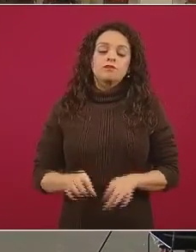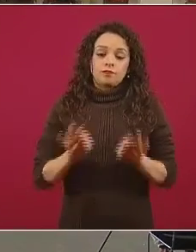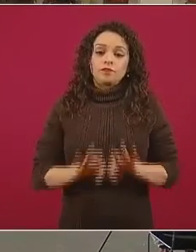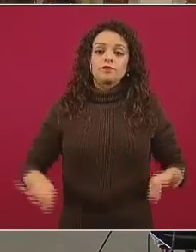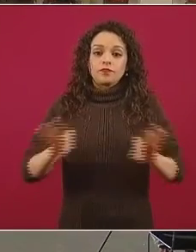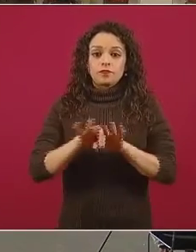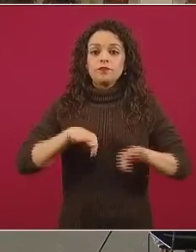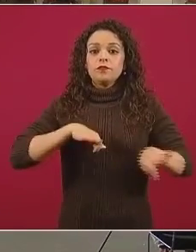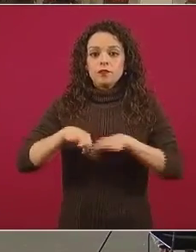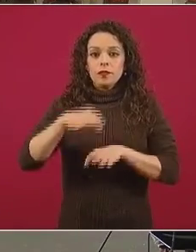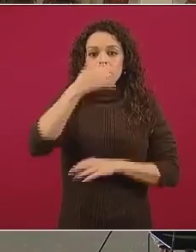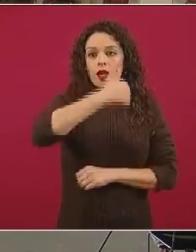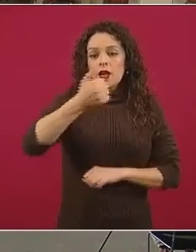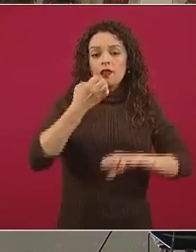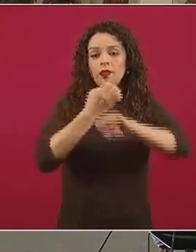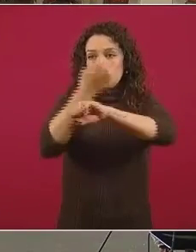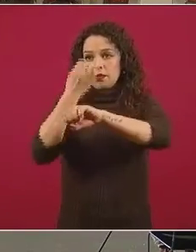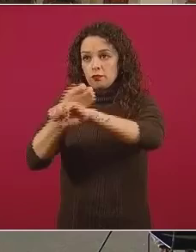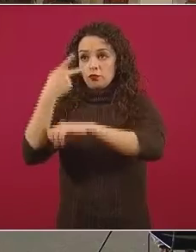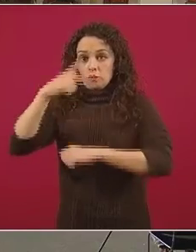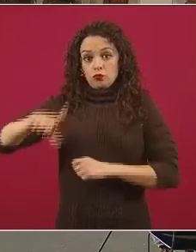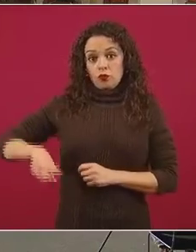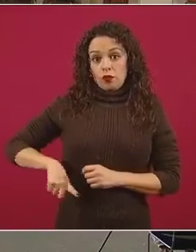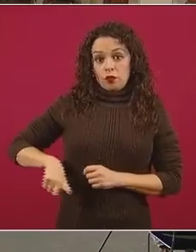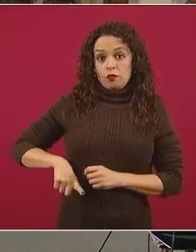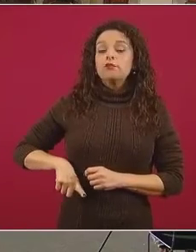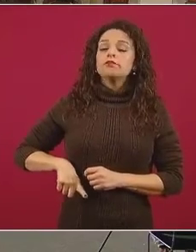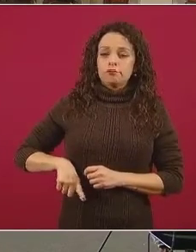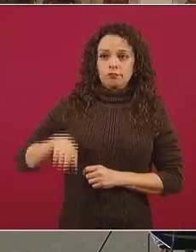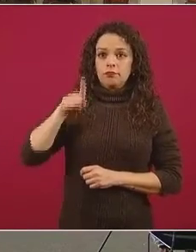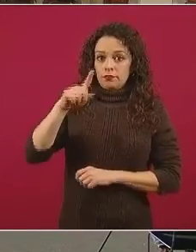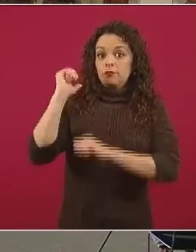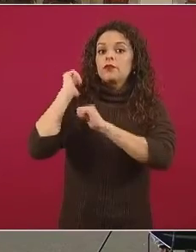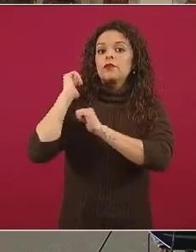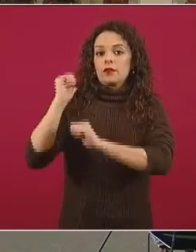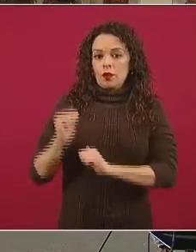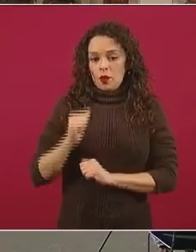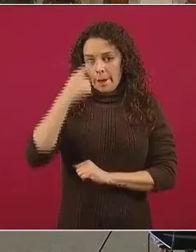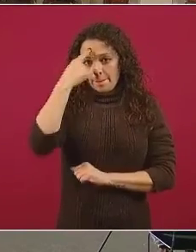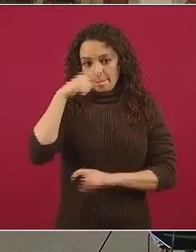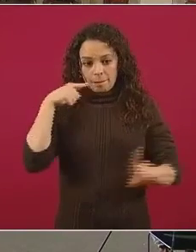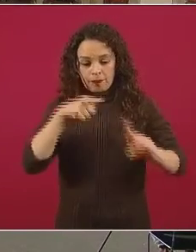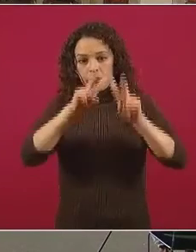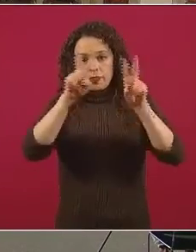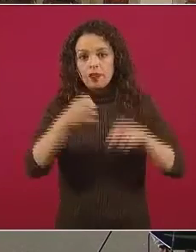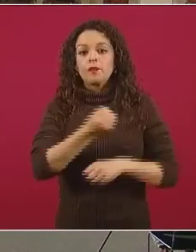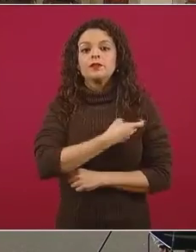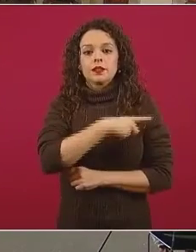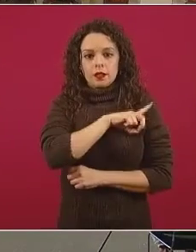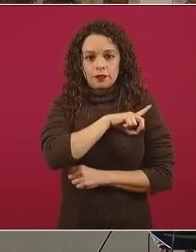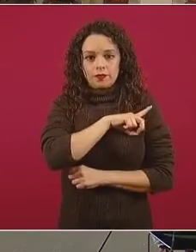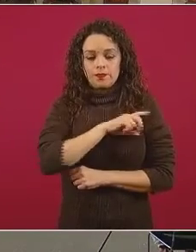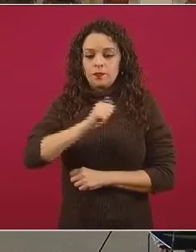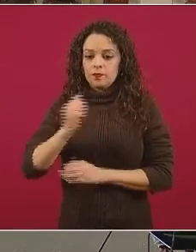de las entidades federativas cuyos gobiernos son autoridades sanitarias. La siguiente, por favor.